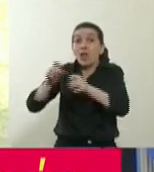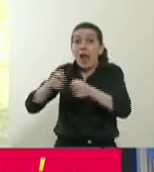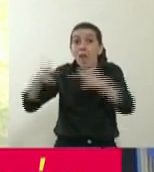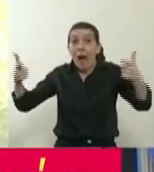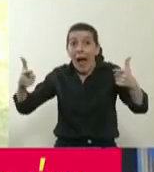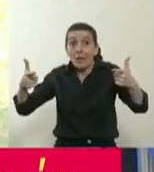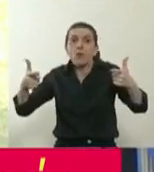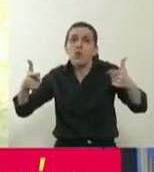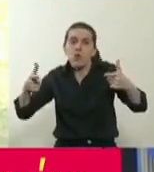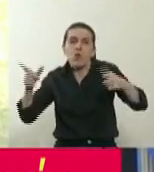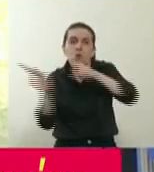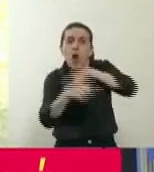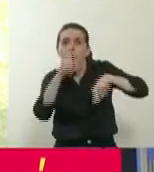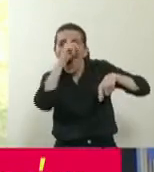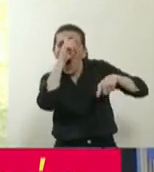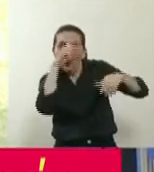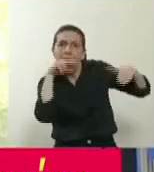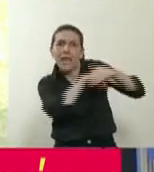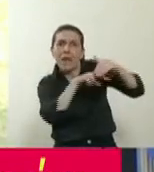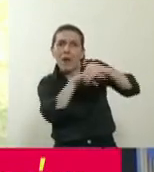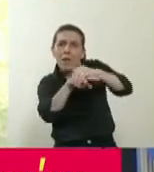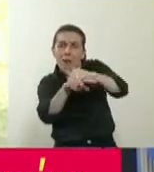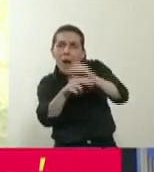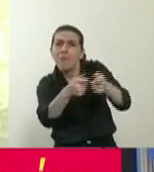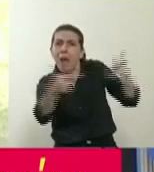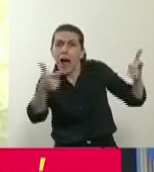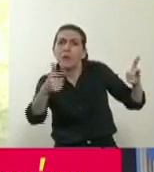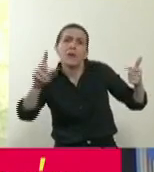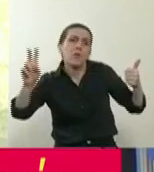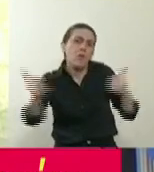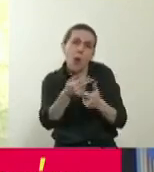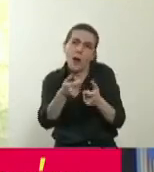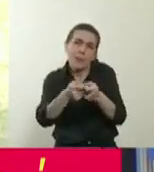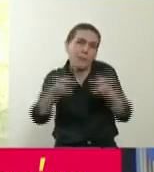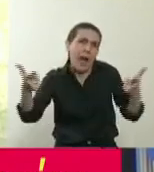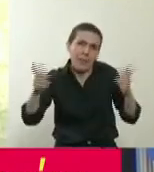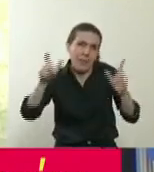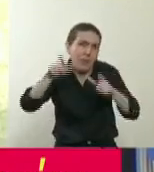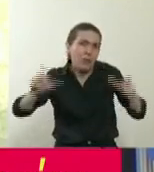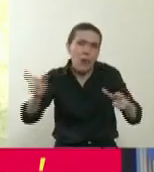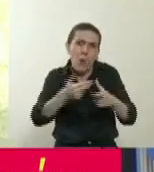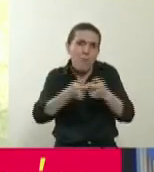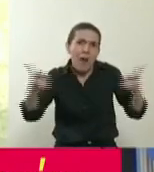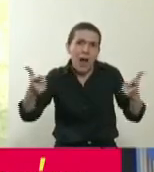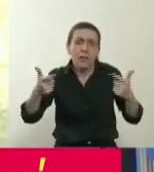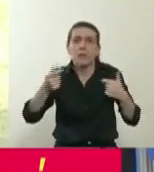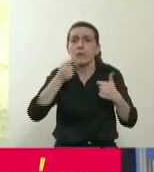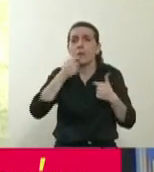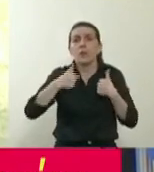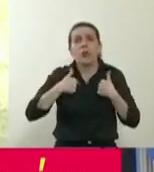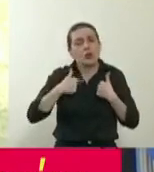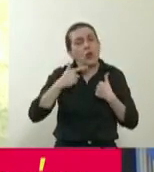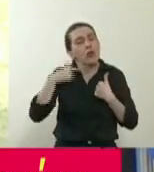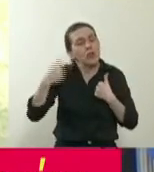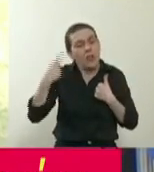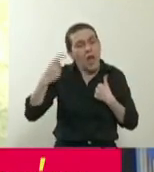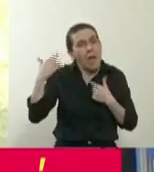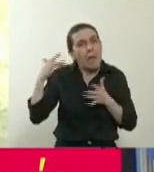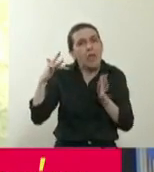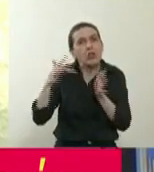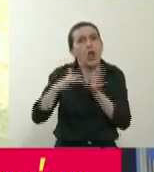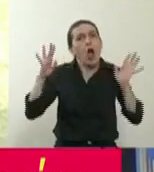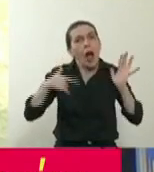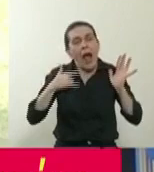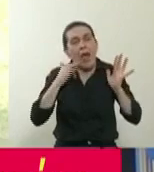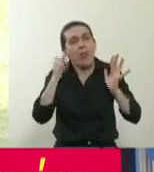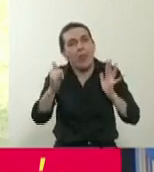internaciones y lamentablemente fallecimientos. Cada vez que hablo de los fallecimientos, le dedico